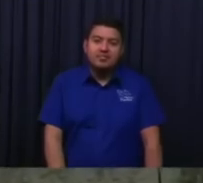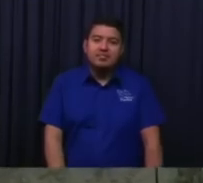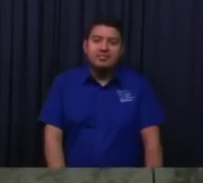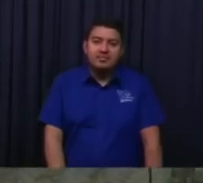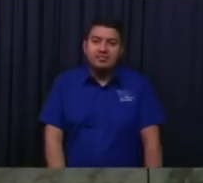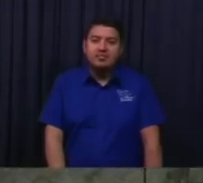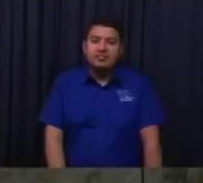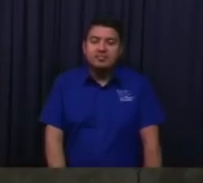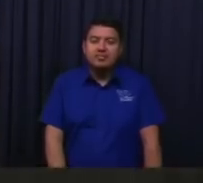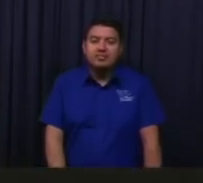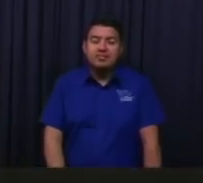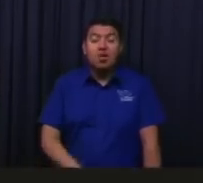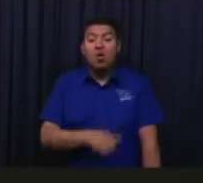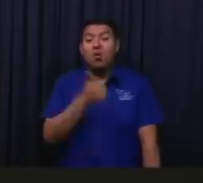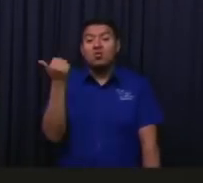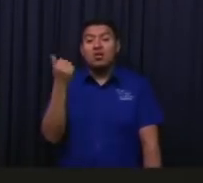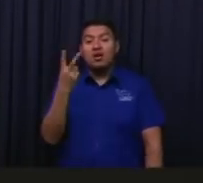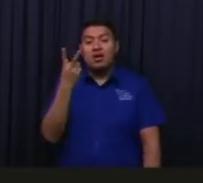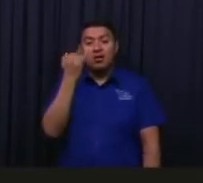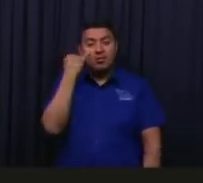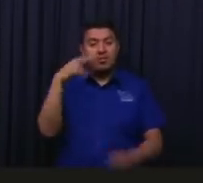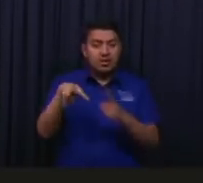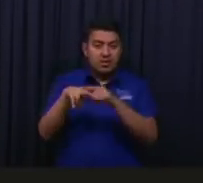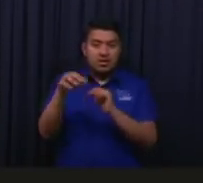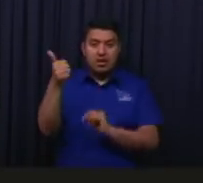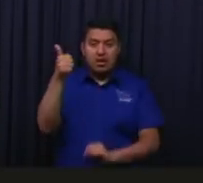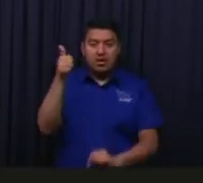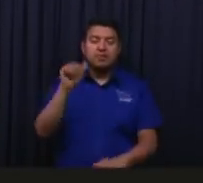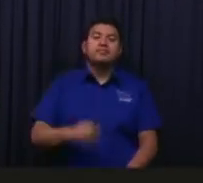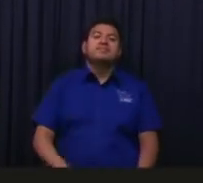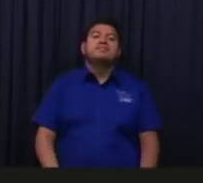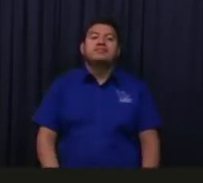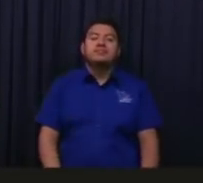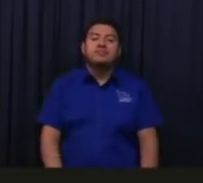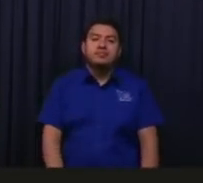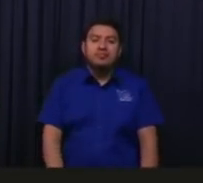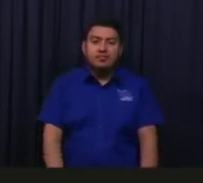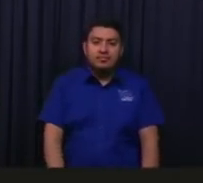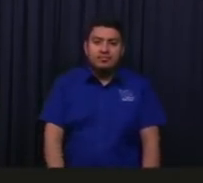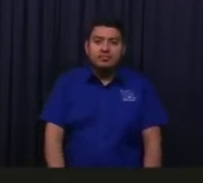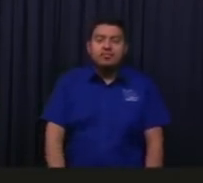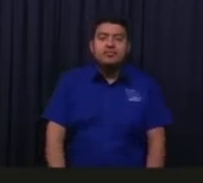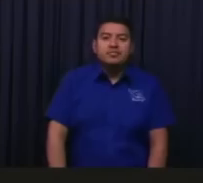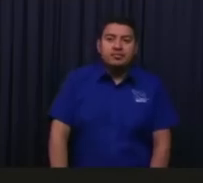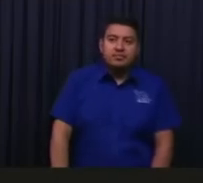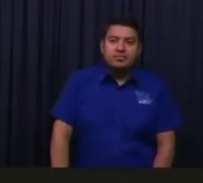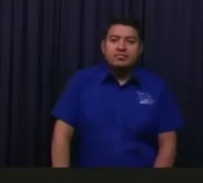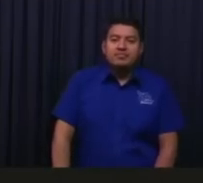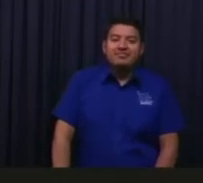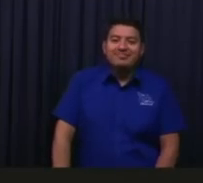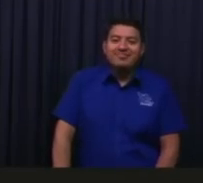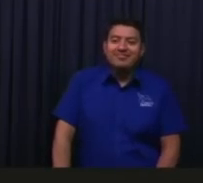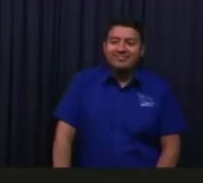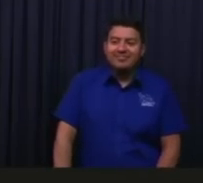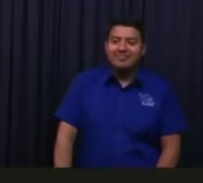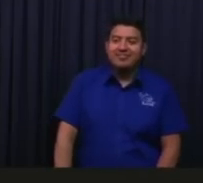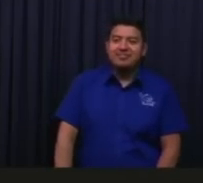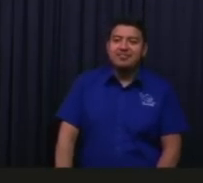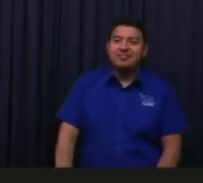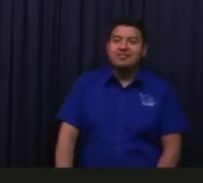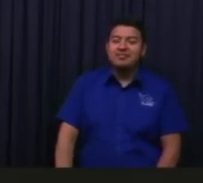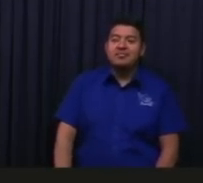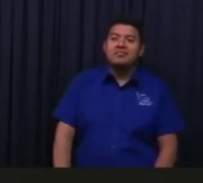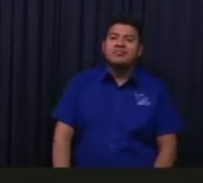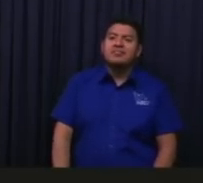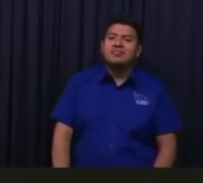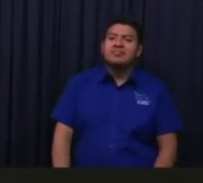Miremos otra viña. ¿Cuántos quieren el vino de la viña del Señor? Aleluya. ¿Hay algún